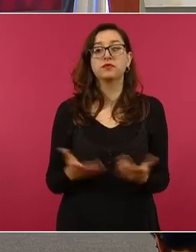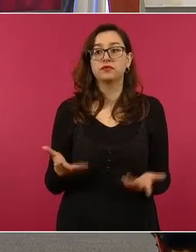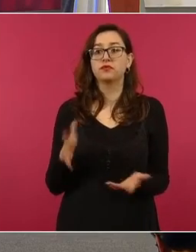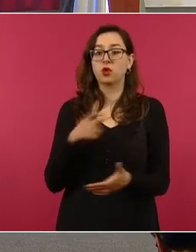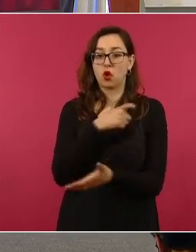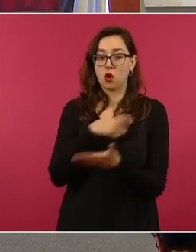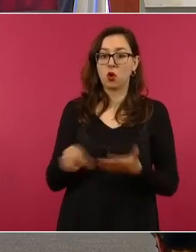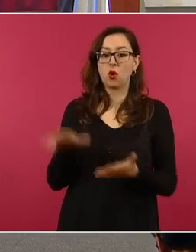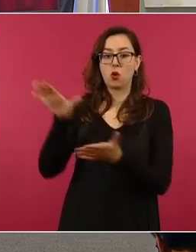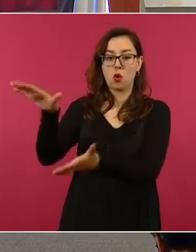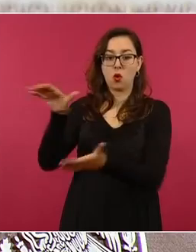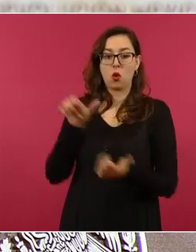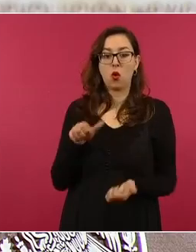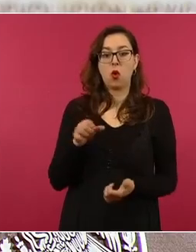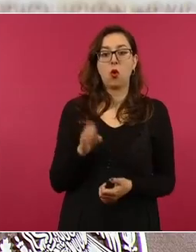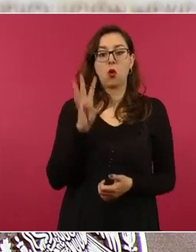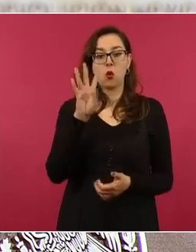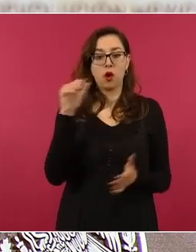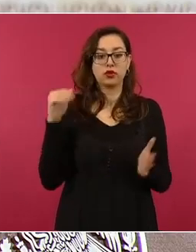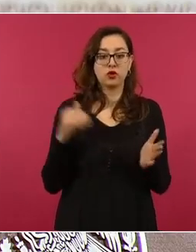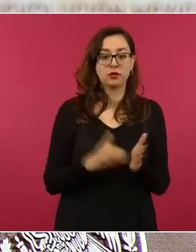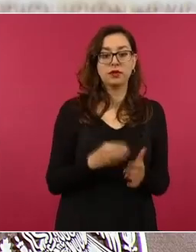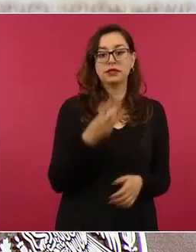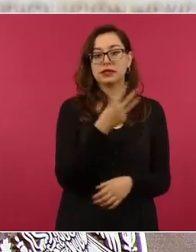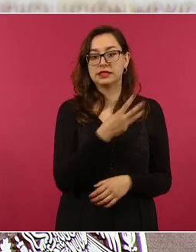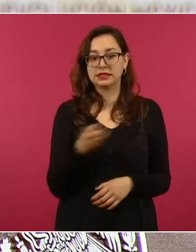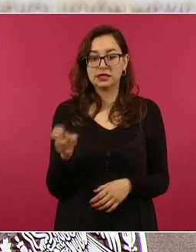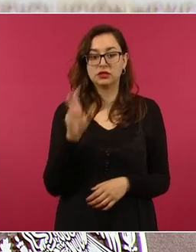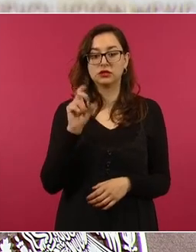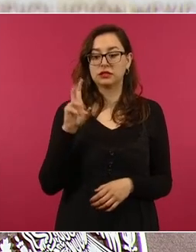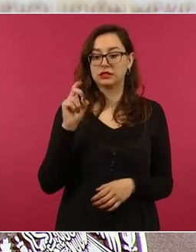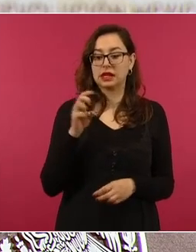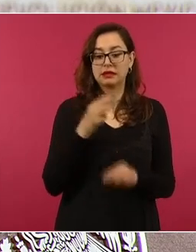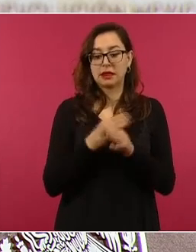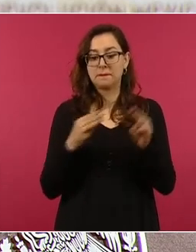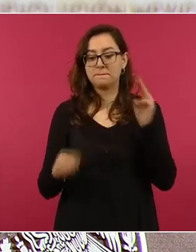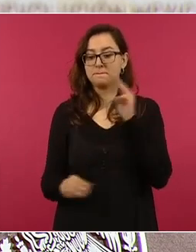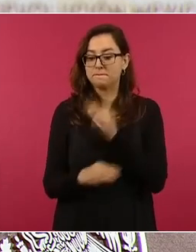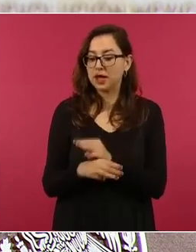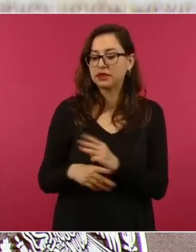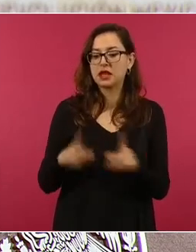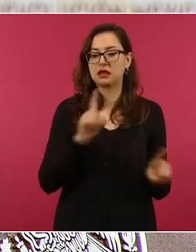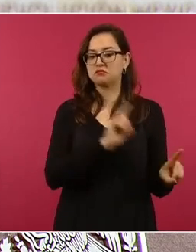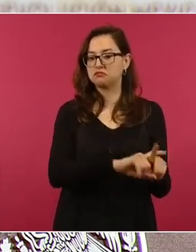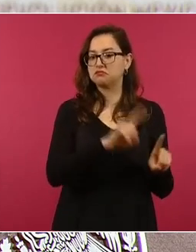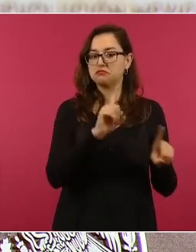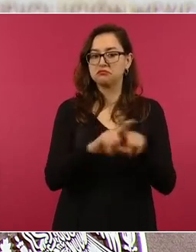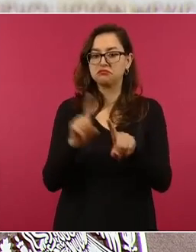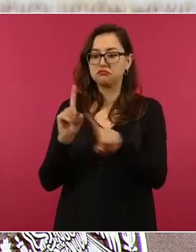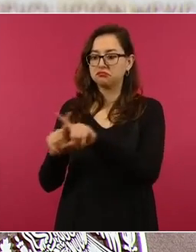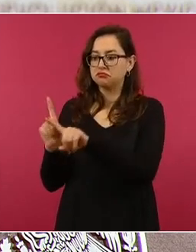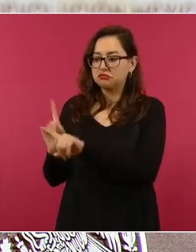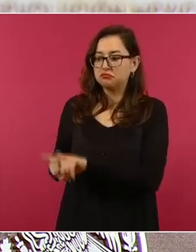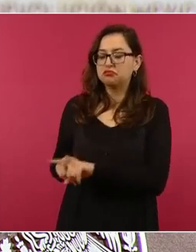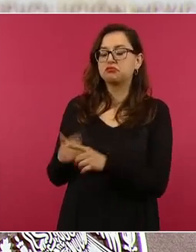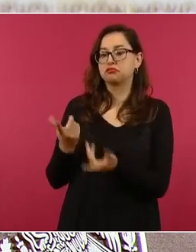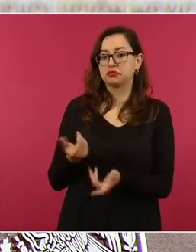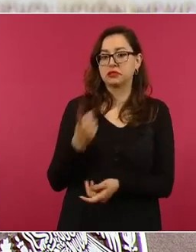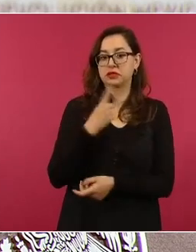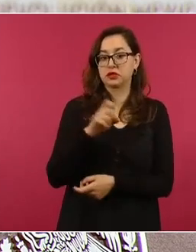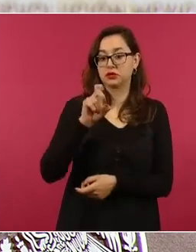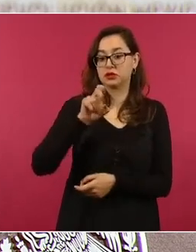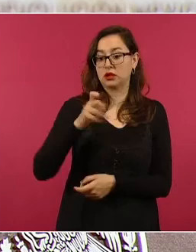de 4.330 piezas de equipo médico por 194 millones de pesos para el primer nivel. Ya se